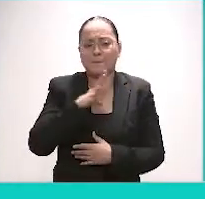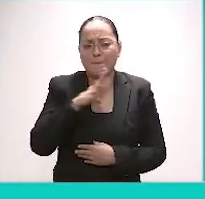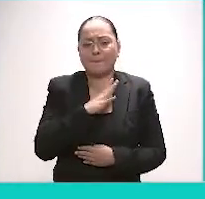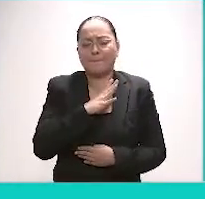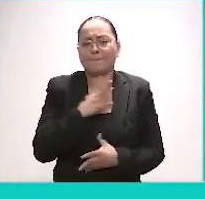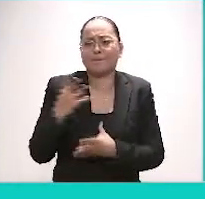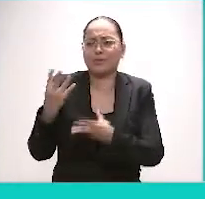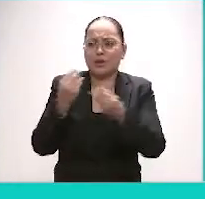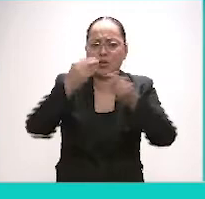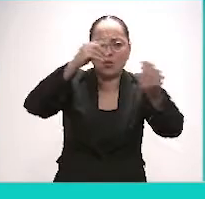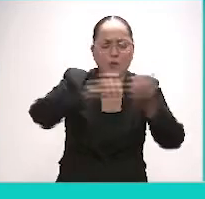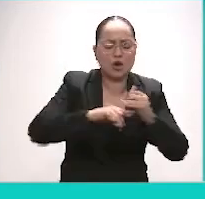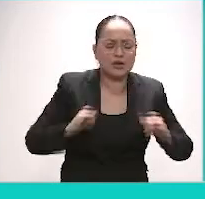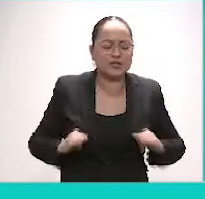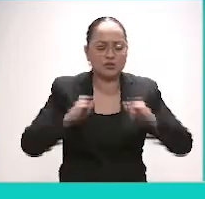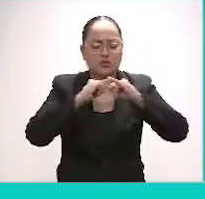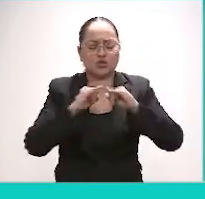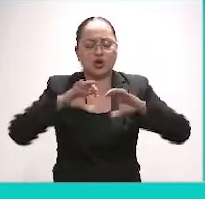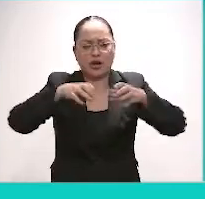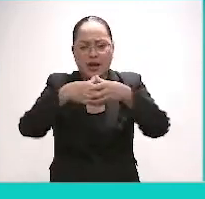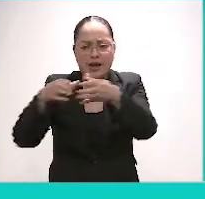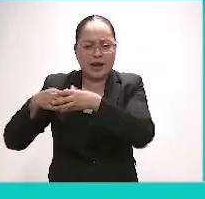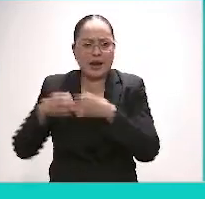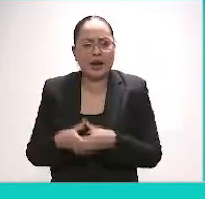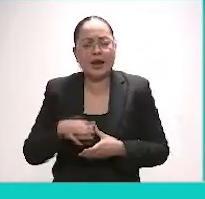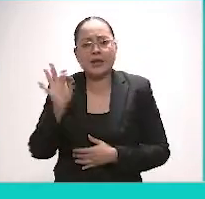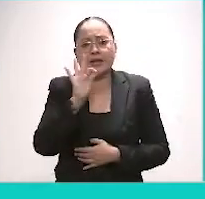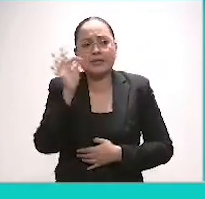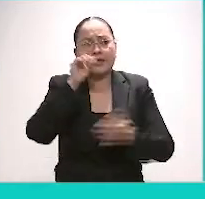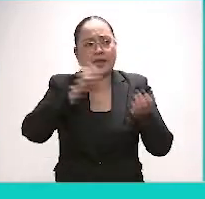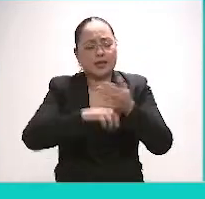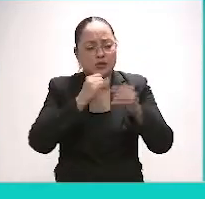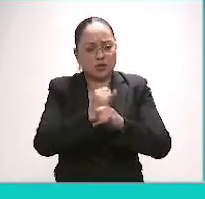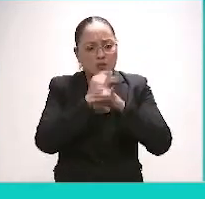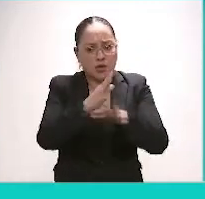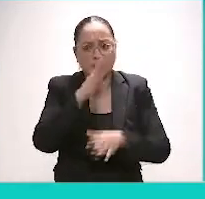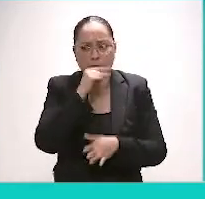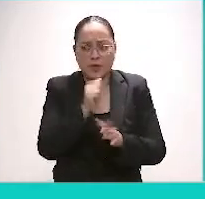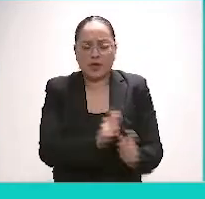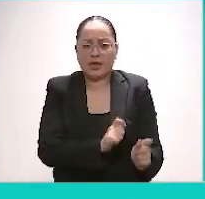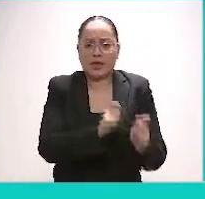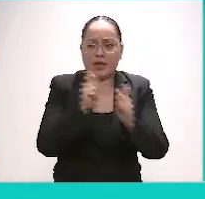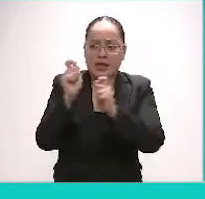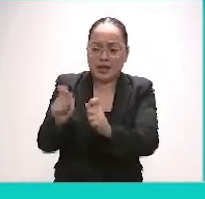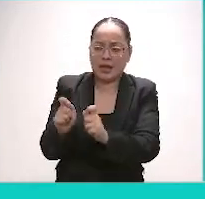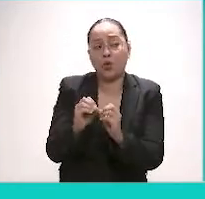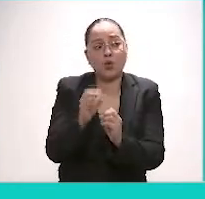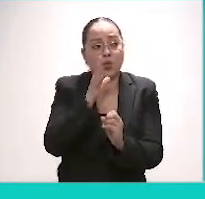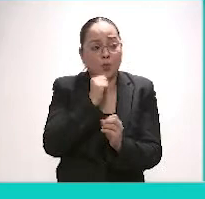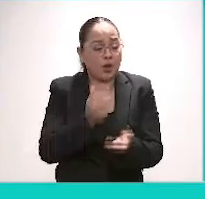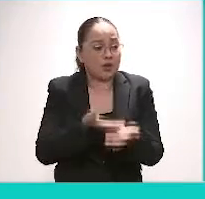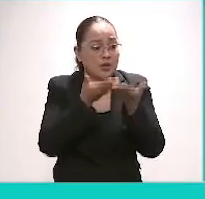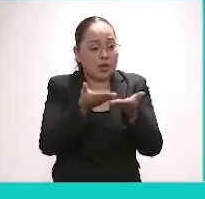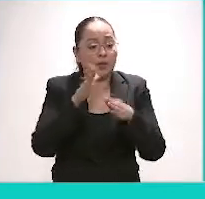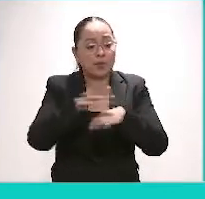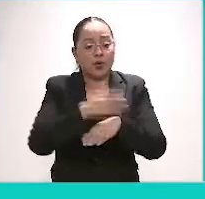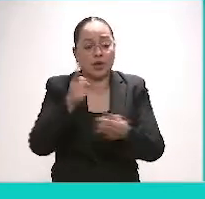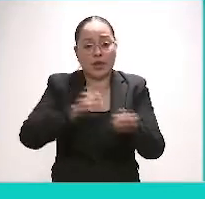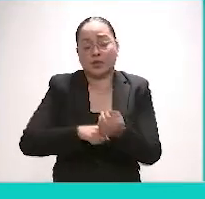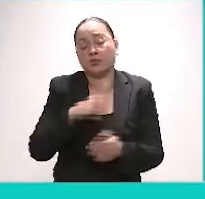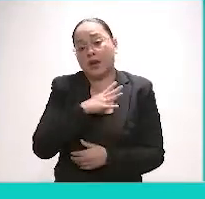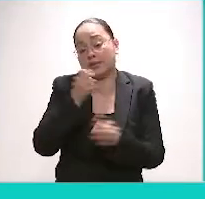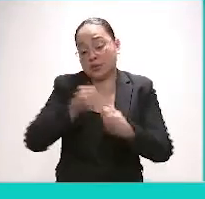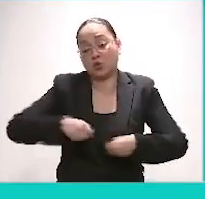una gran cantidad de dependencias y entidades puedan no entregar la información bajo el supuesto justamente de seguridad nacional